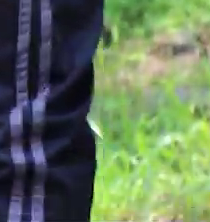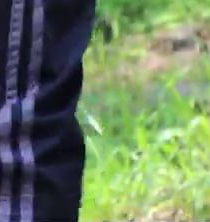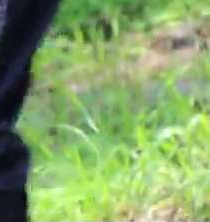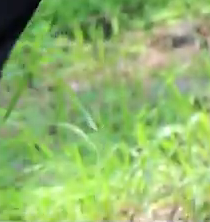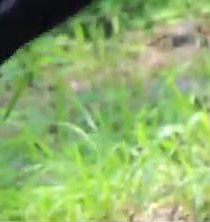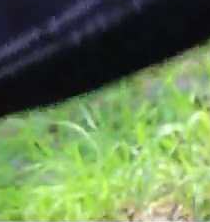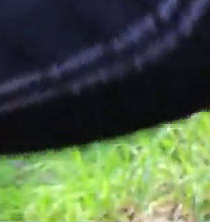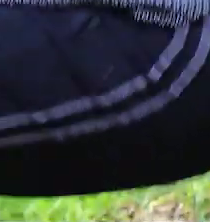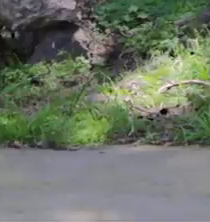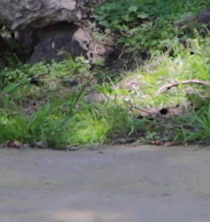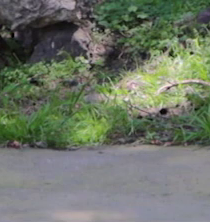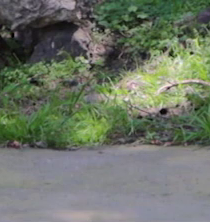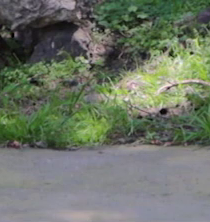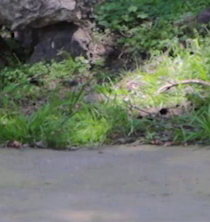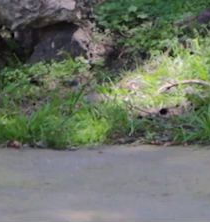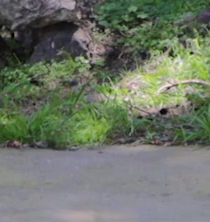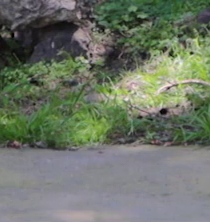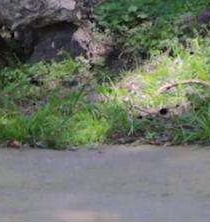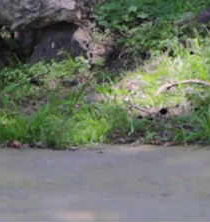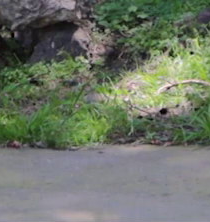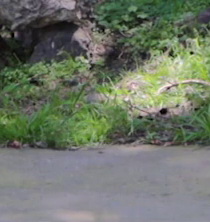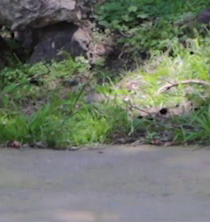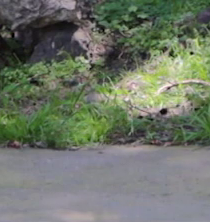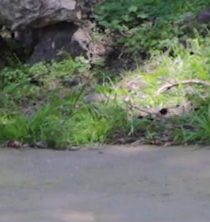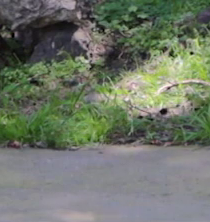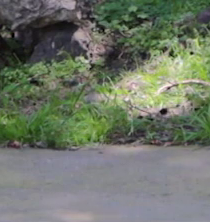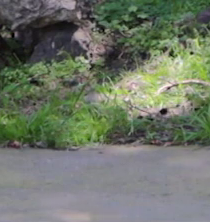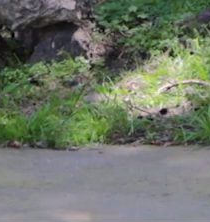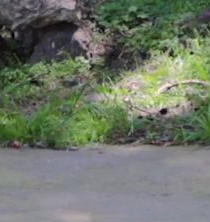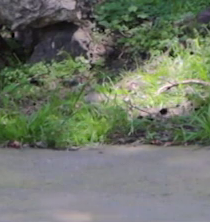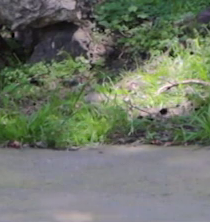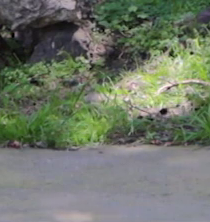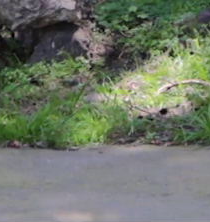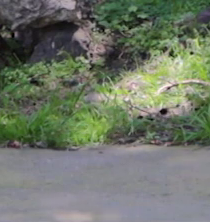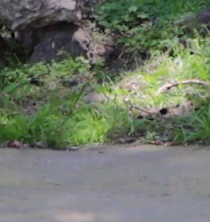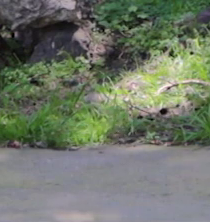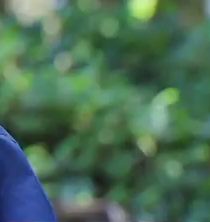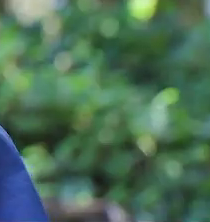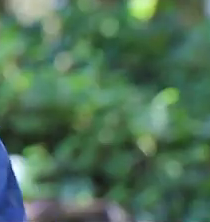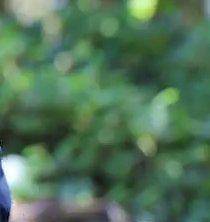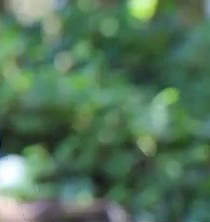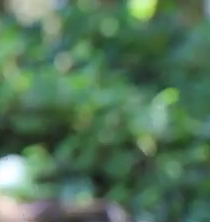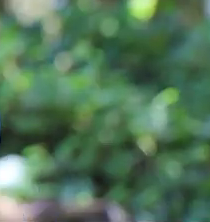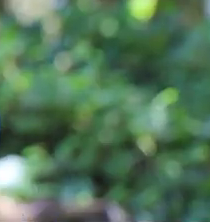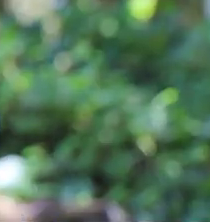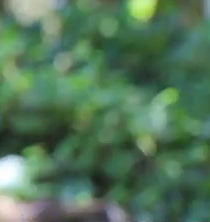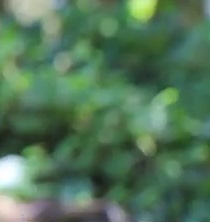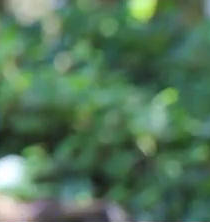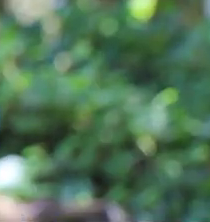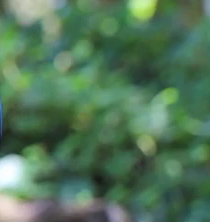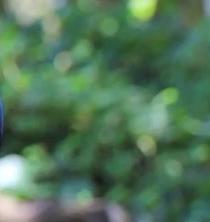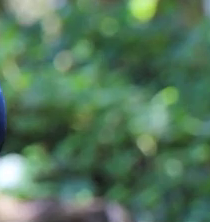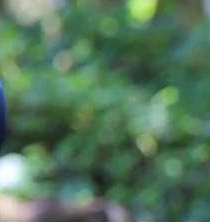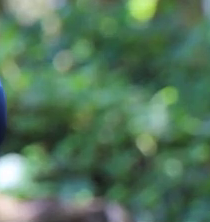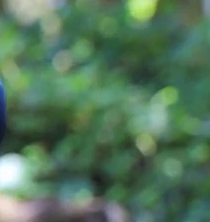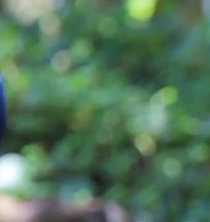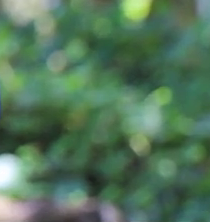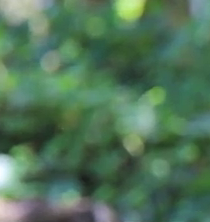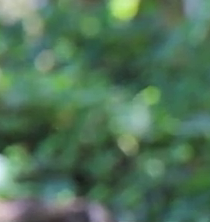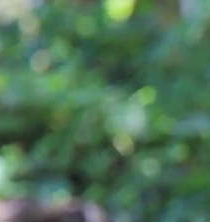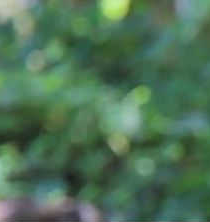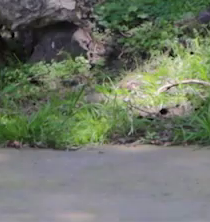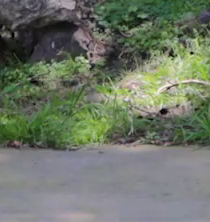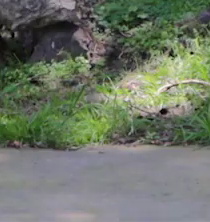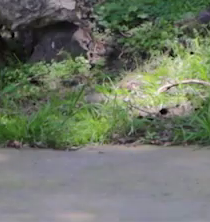Arriba, muy bien. Vamos a abrir nuestro compás. Levamos los brazos. Y vamos a trabajar la